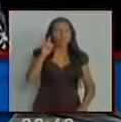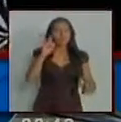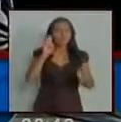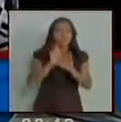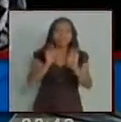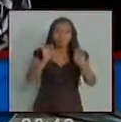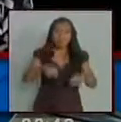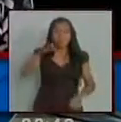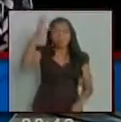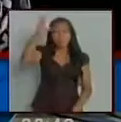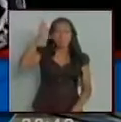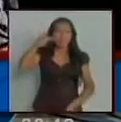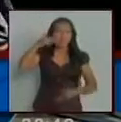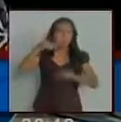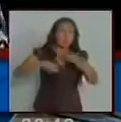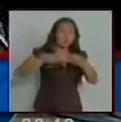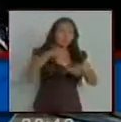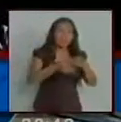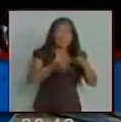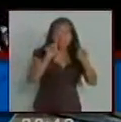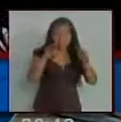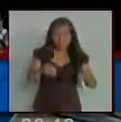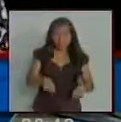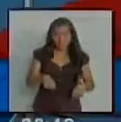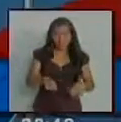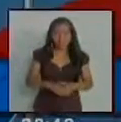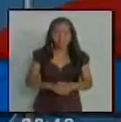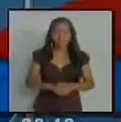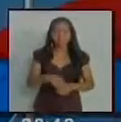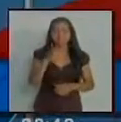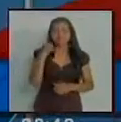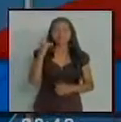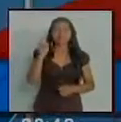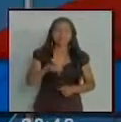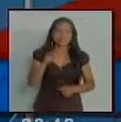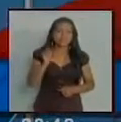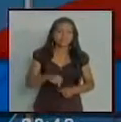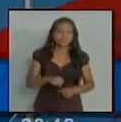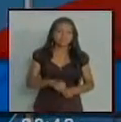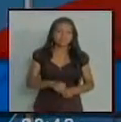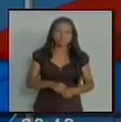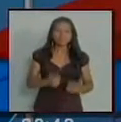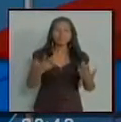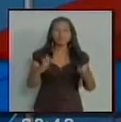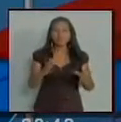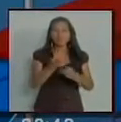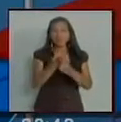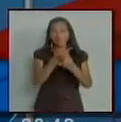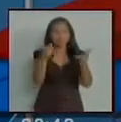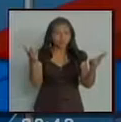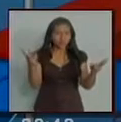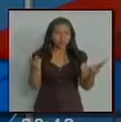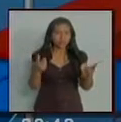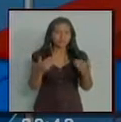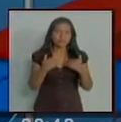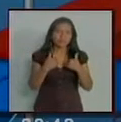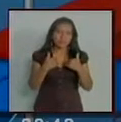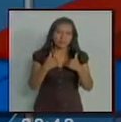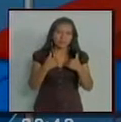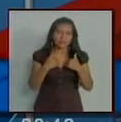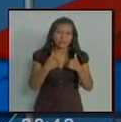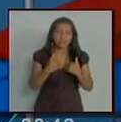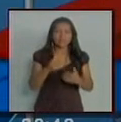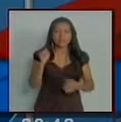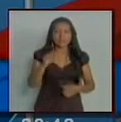ser hereditaria? No estamos hablando de congénita, sino hereditaria. Sí, hay varios síndromes, hay